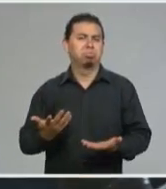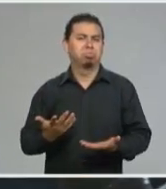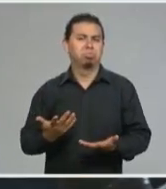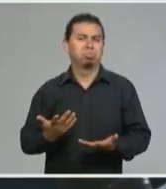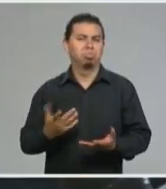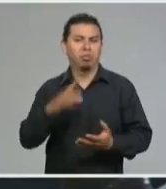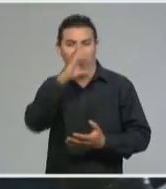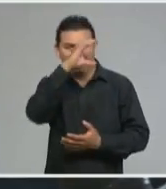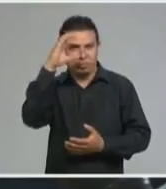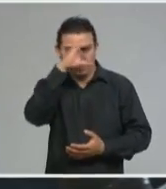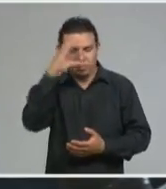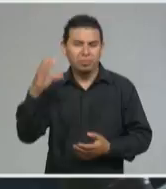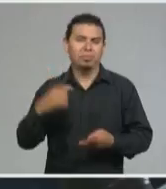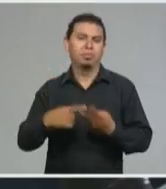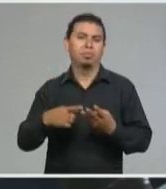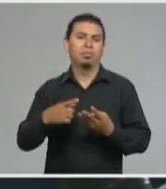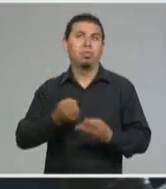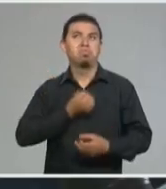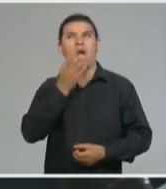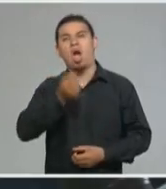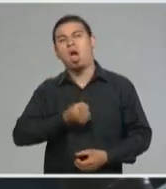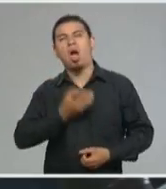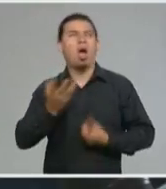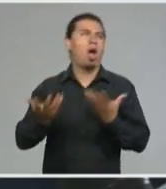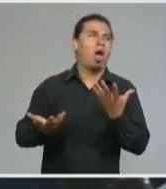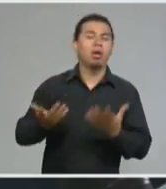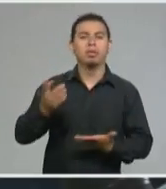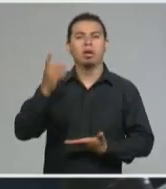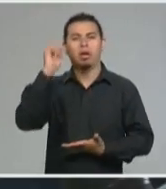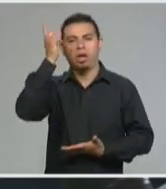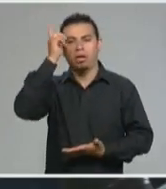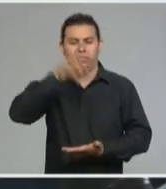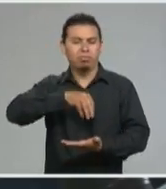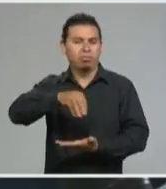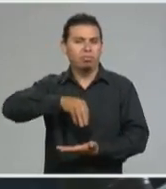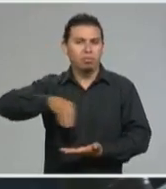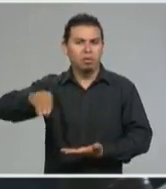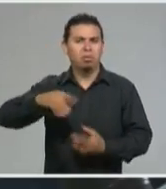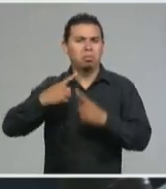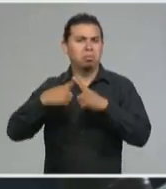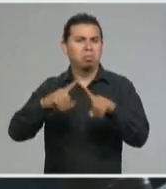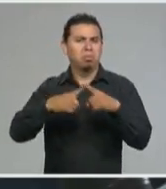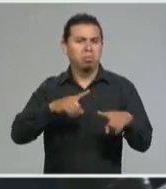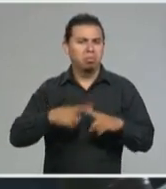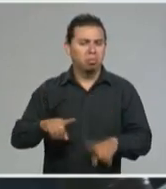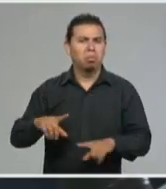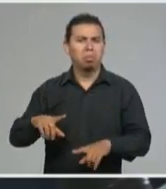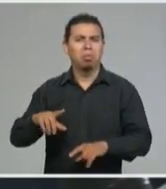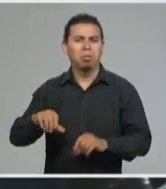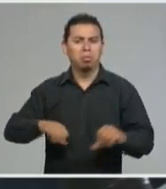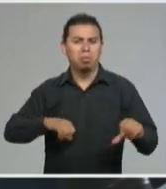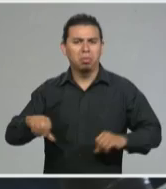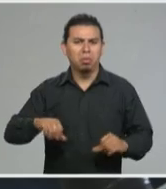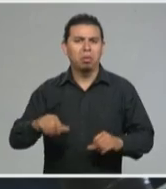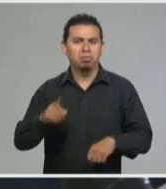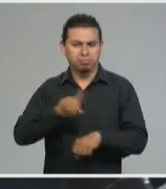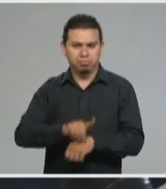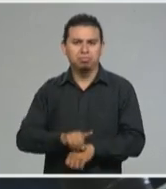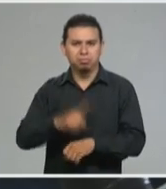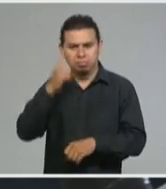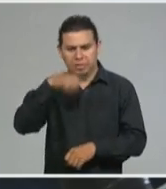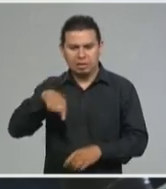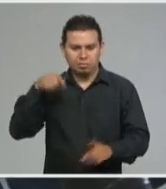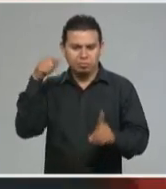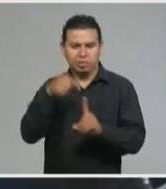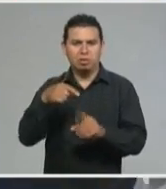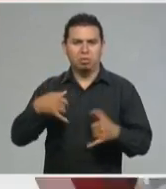la fotografía, la oratoria, el ajedrez. Son varias actividades que, repito, es pensado para los